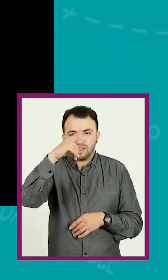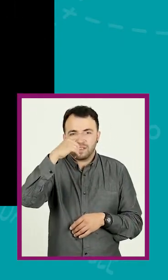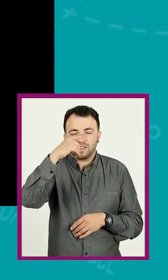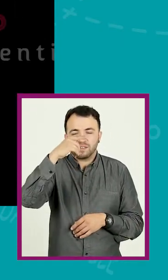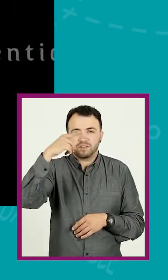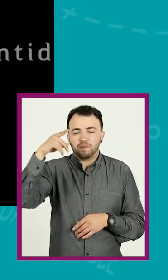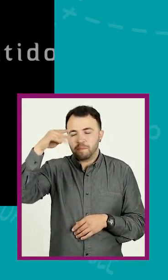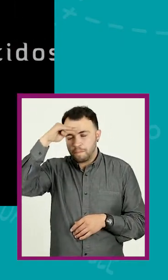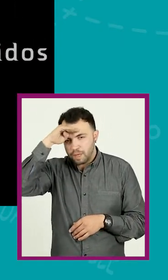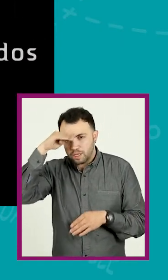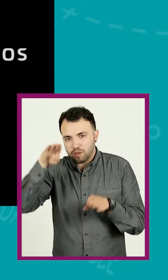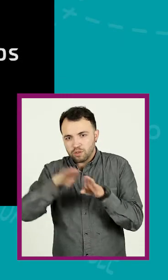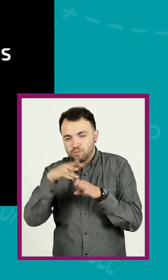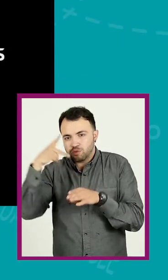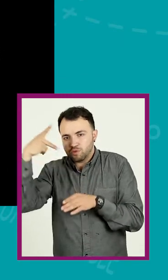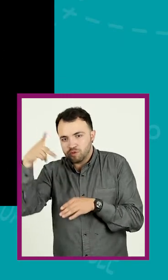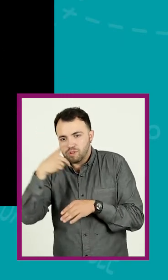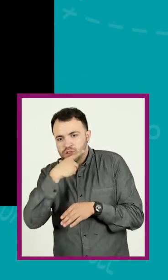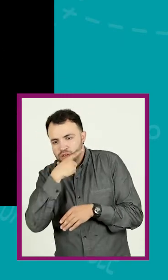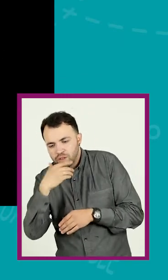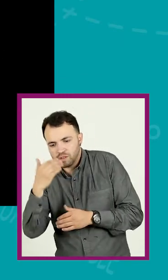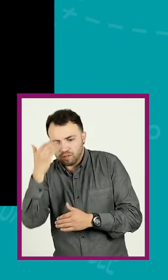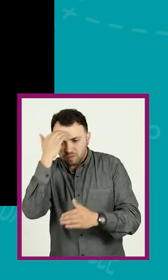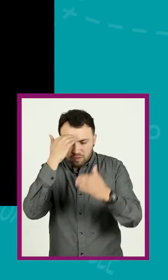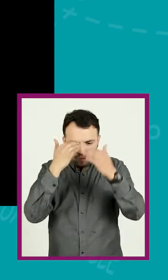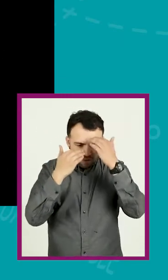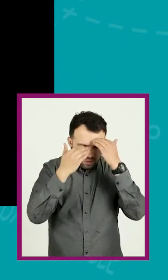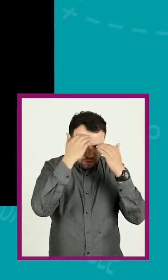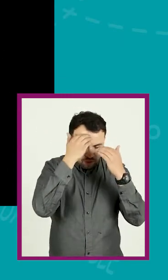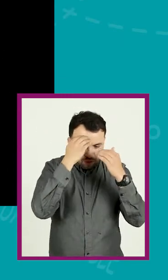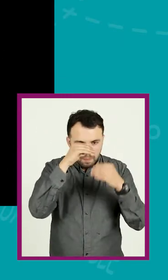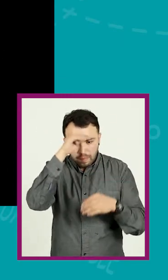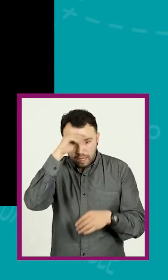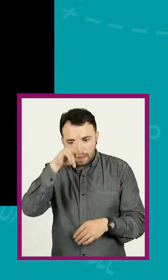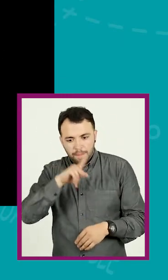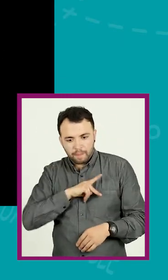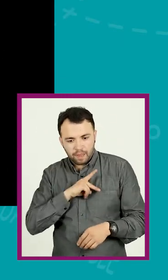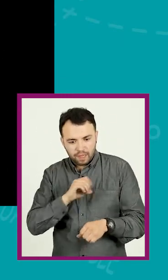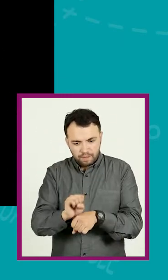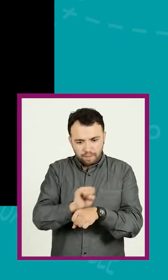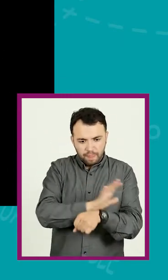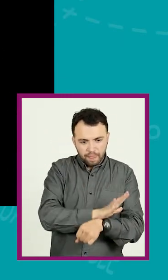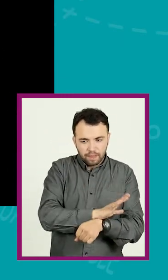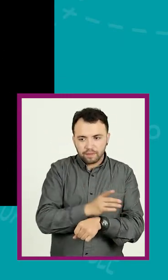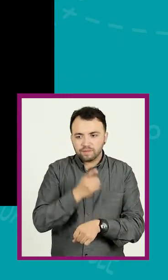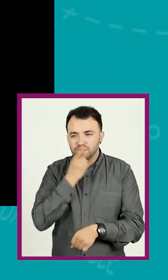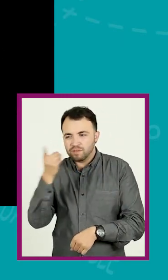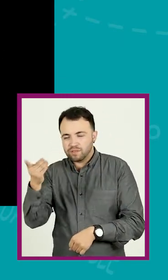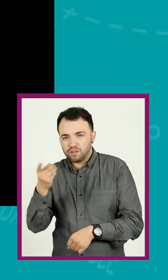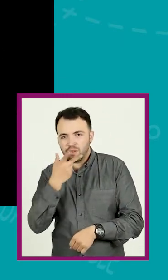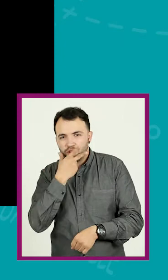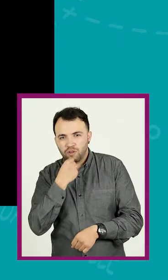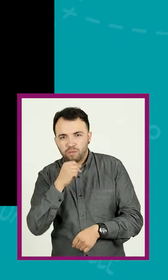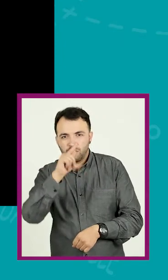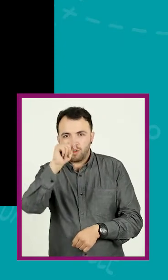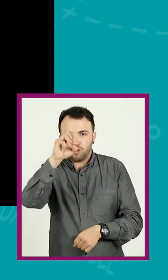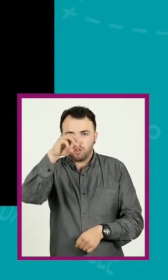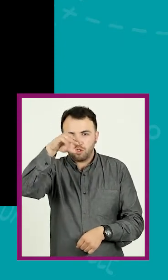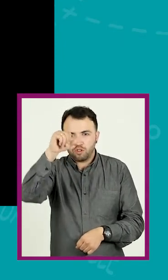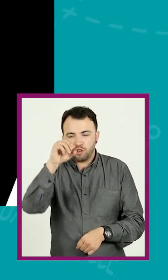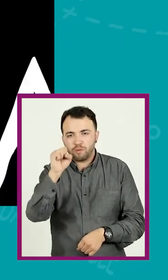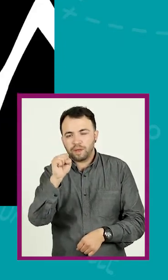Por el contrario, el empirismo inglés, que afirmaba que la realidad y el conocimiento derivan de la experiencia de